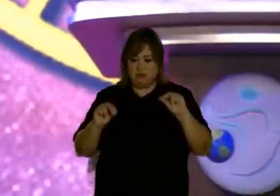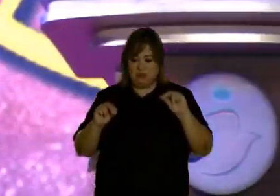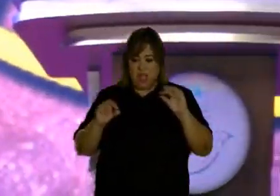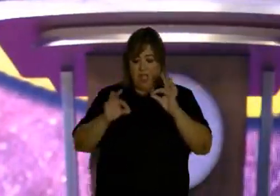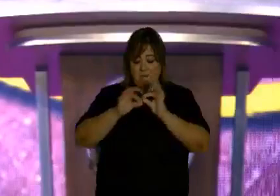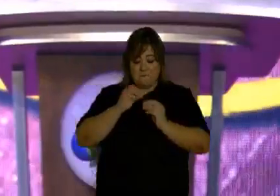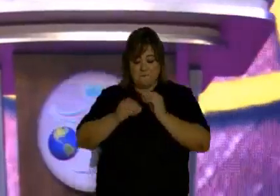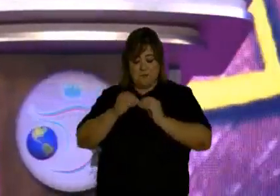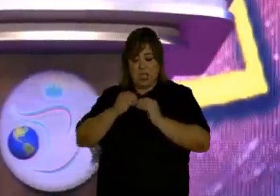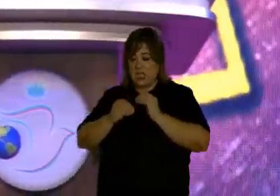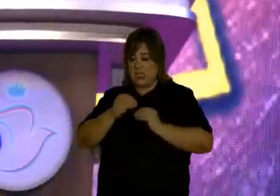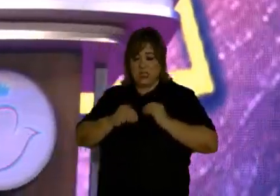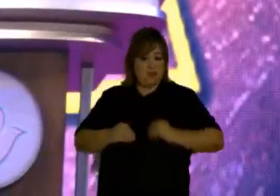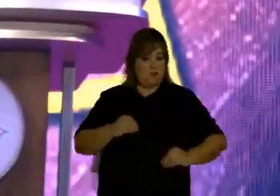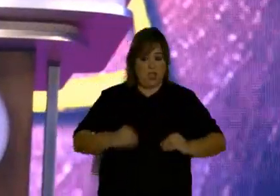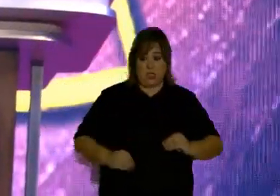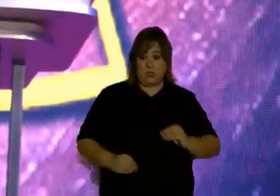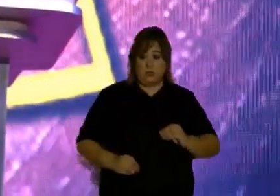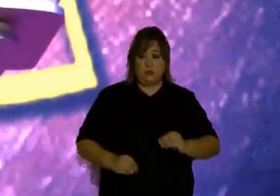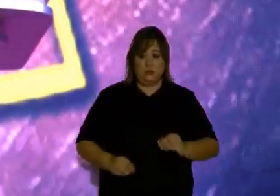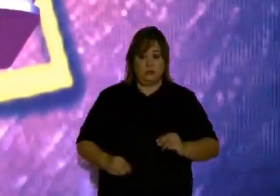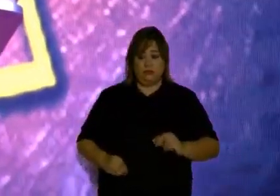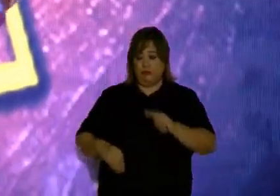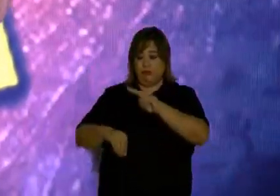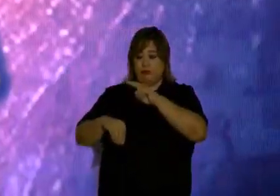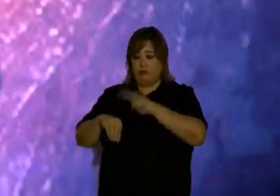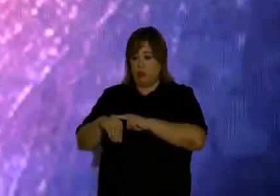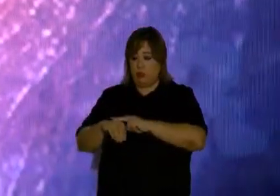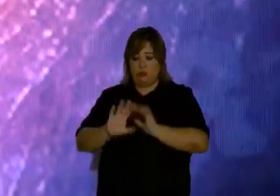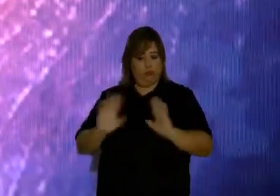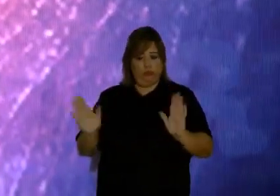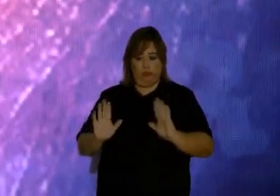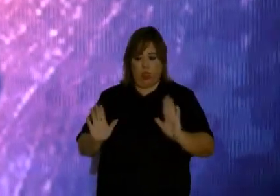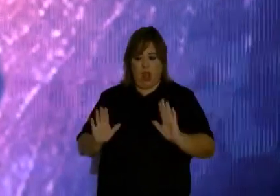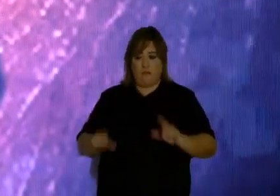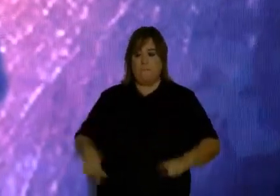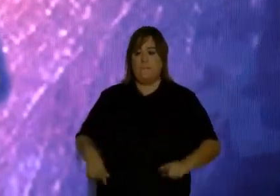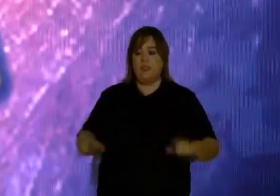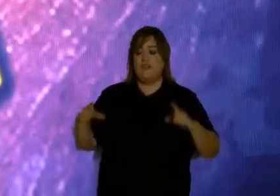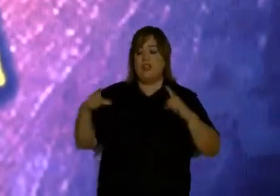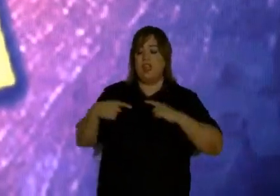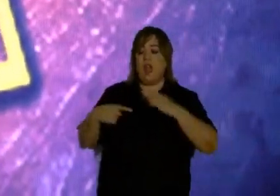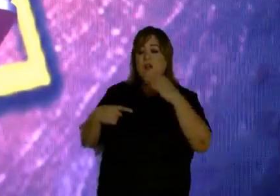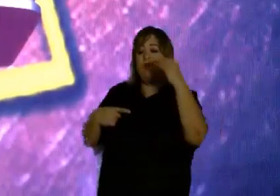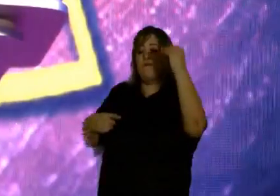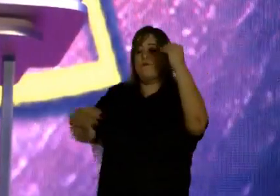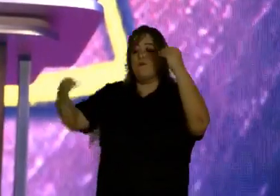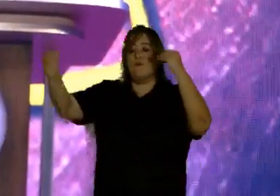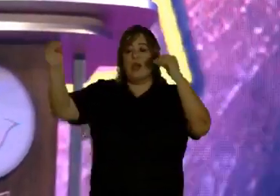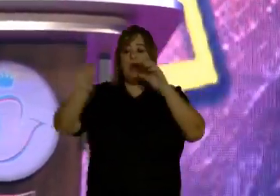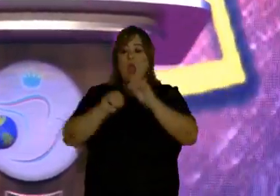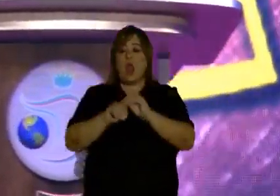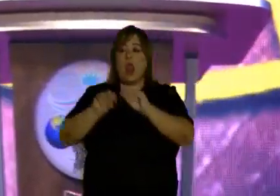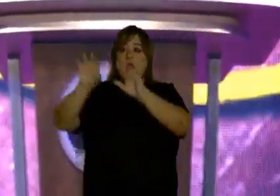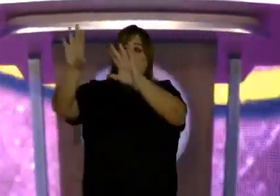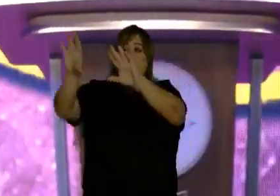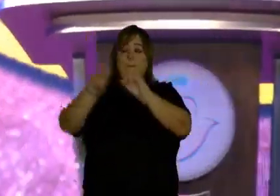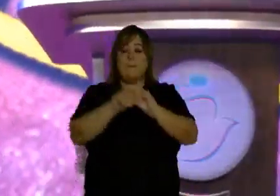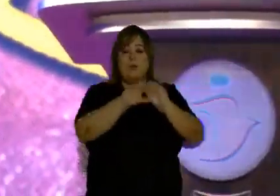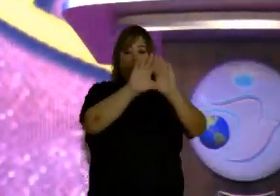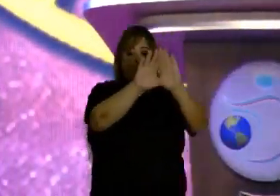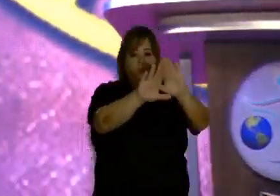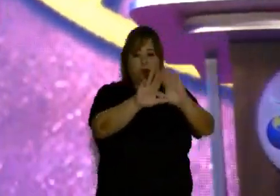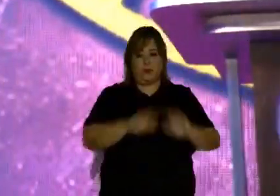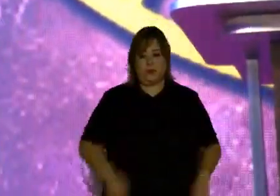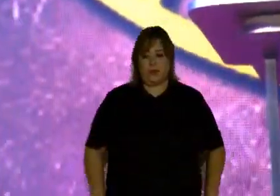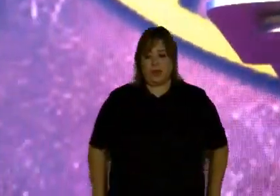totalmente distinto. Era como un nómada que salía de las montañas. De hecho, Se dice que se crió y se